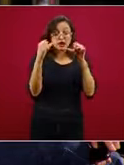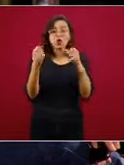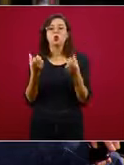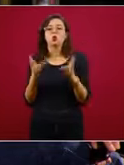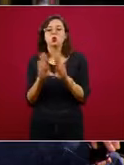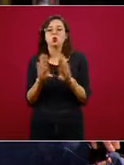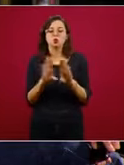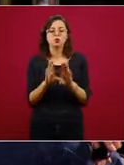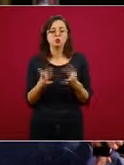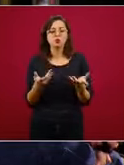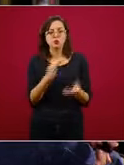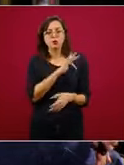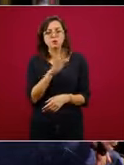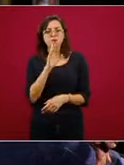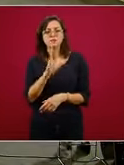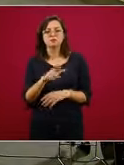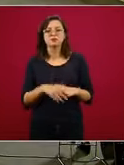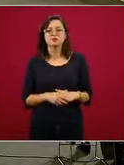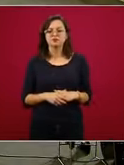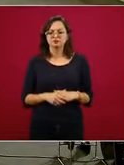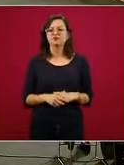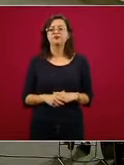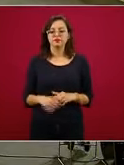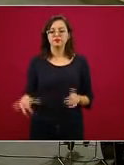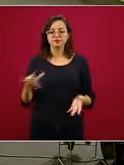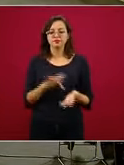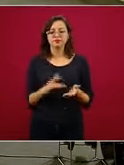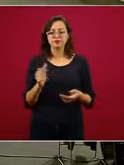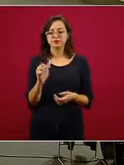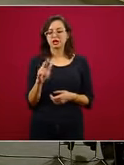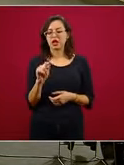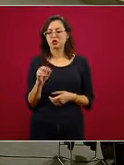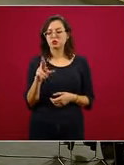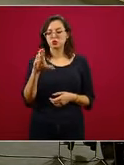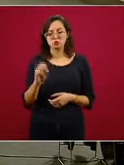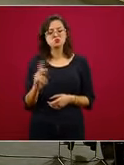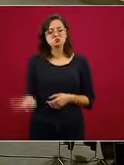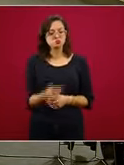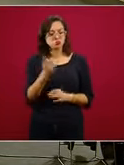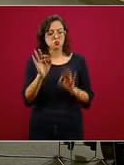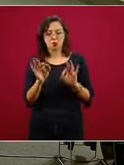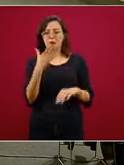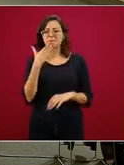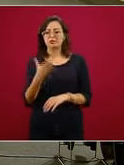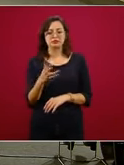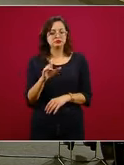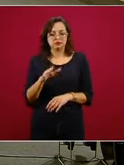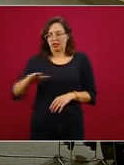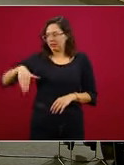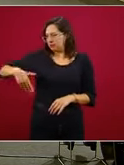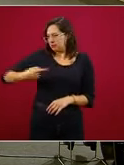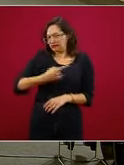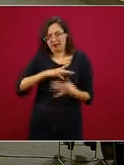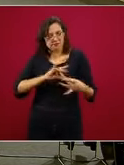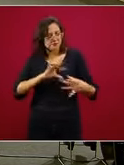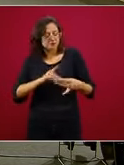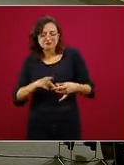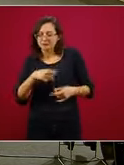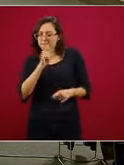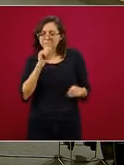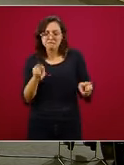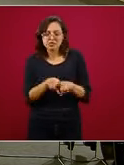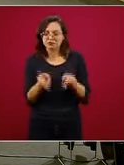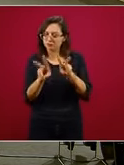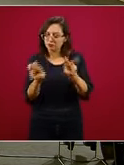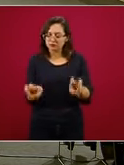son las semejanzas. Con gusto. Gracias, Arturo Contreras, de Pie de Página. Es una pregunta muy oportuna porque tiene que ver exactamente con lo que acaba de explicar el doctor